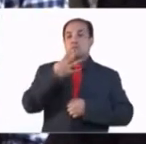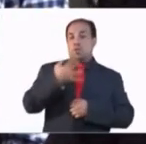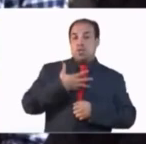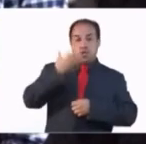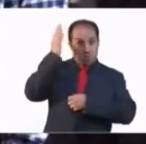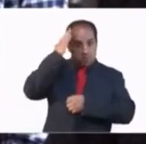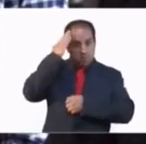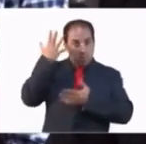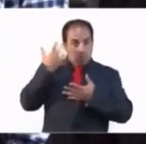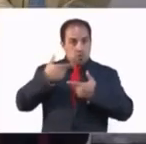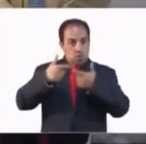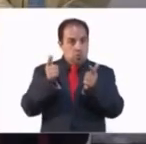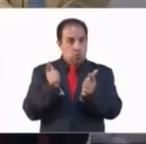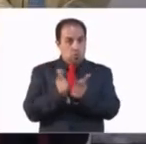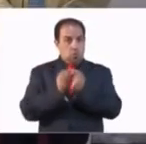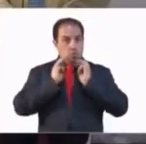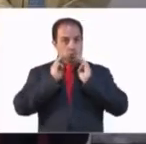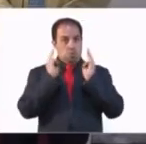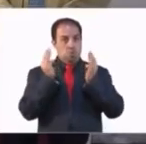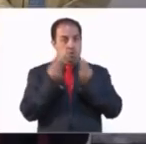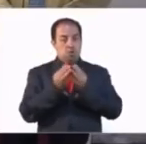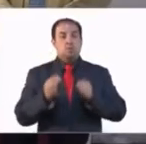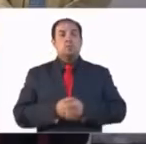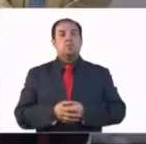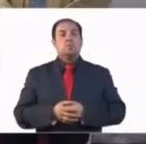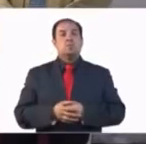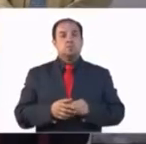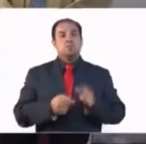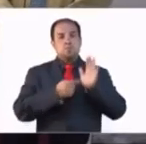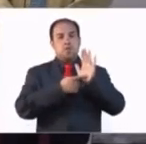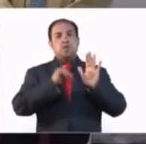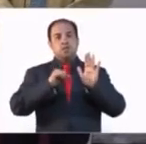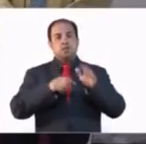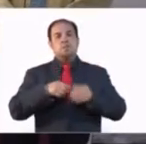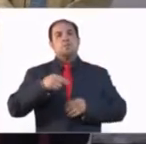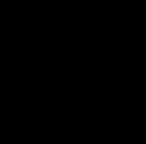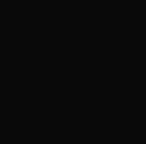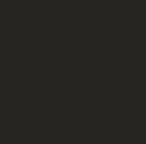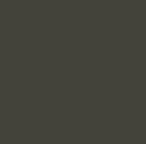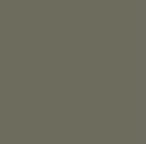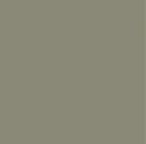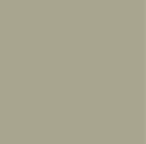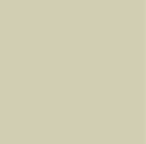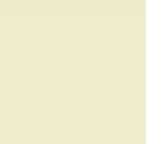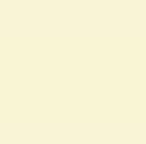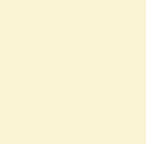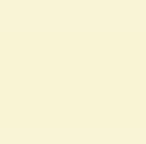criminal de esta célula? De la célula criminal que presentamos ese día, sí, de apellido Paul, sí.